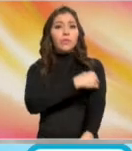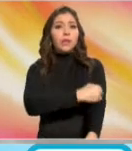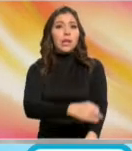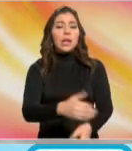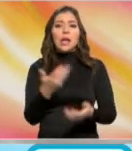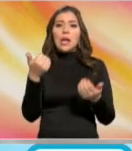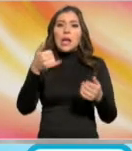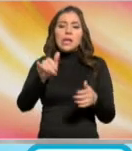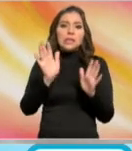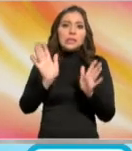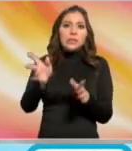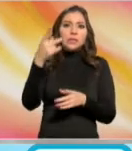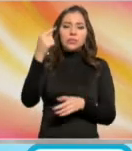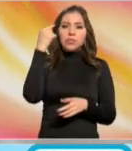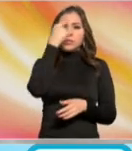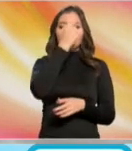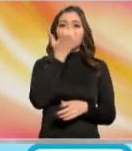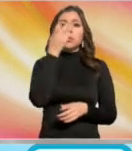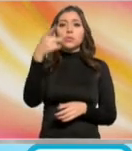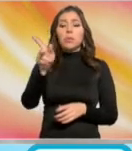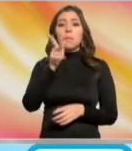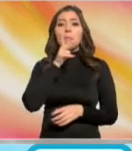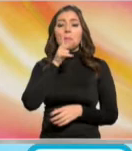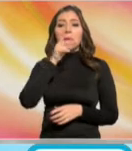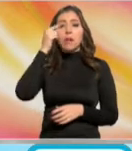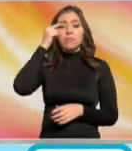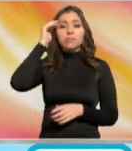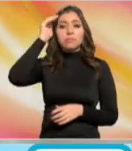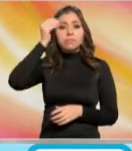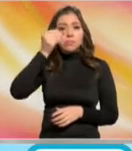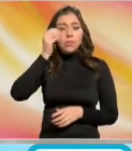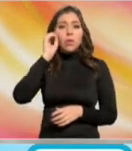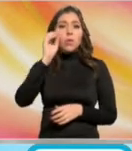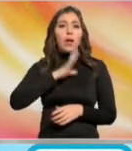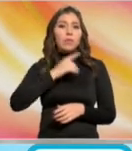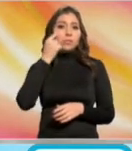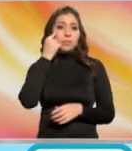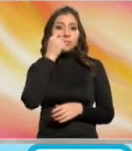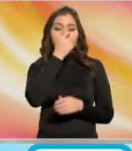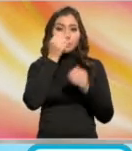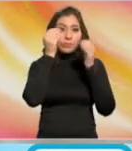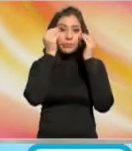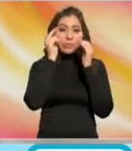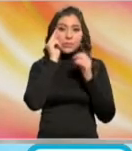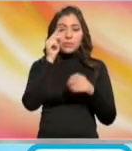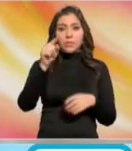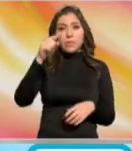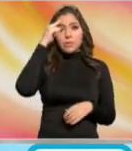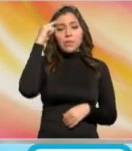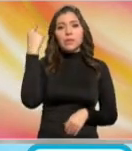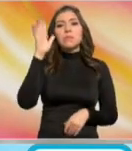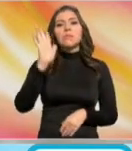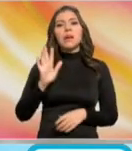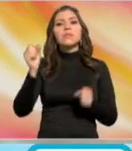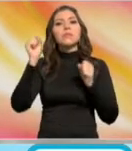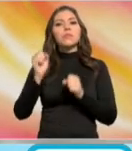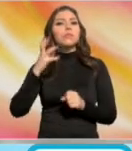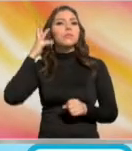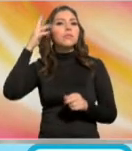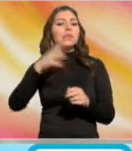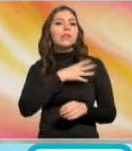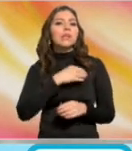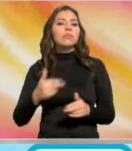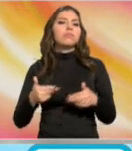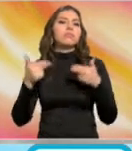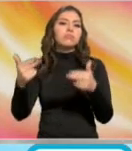presentan como tal. Si el papá tiene párpados caídos o presenta bolsitas muy importantes en los ojos, es casi seguro que los hijos lo van a